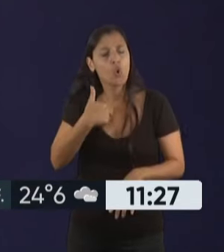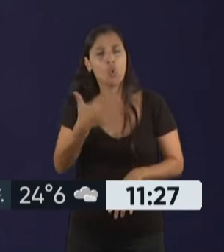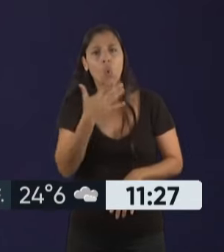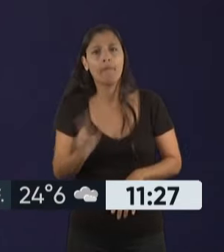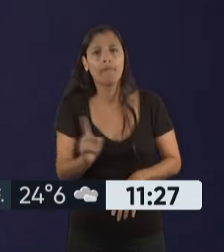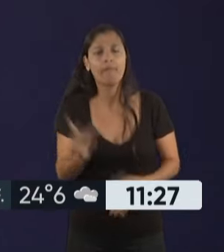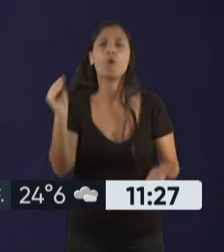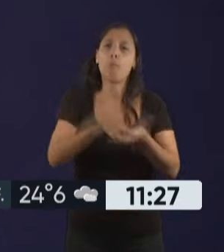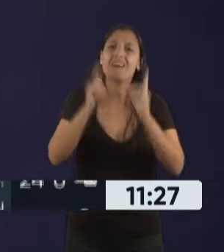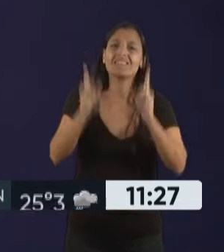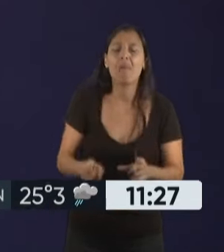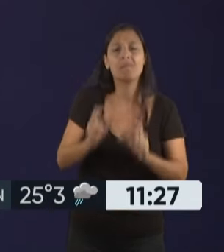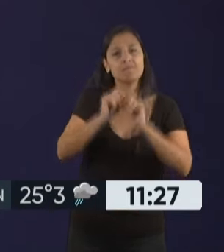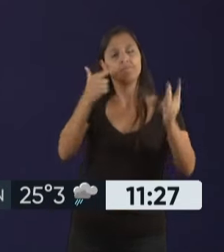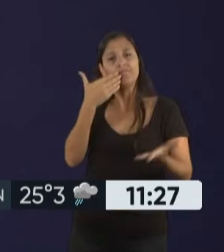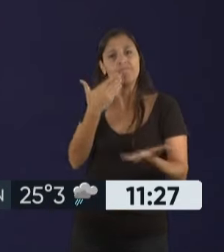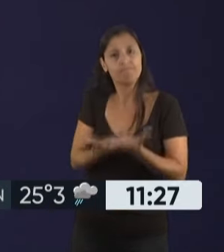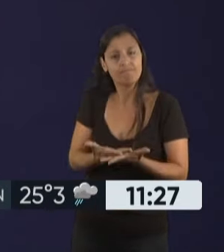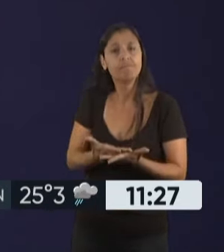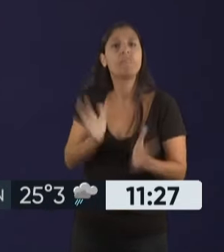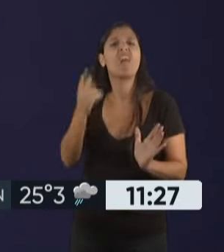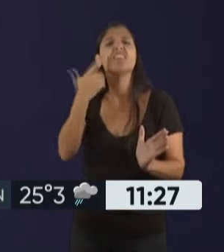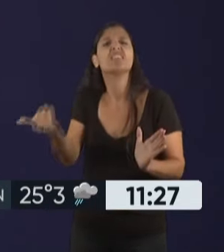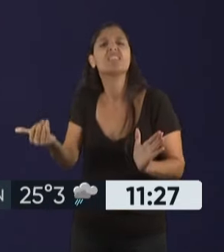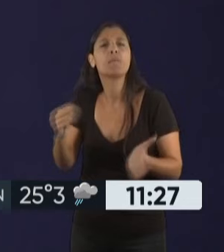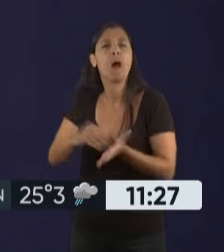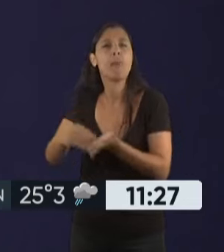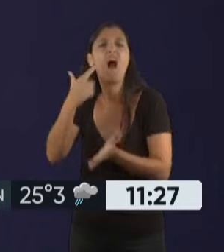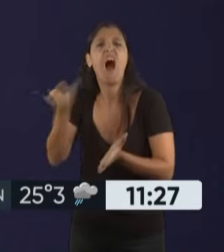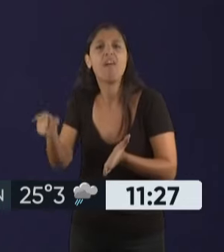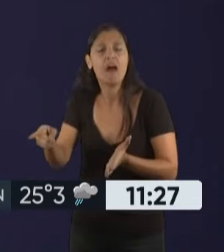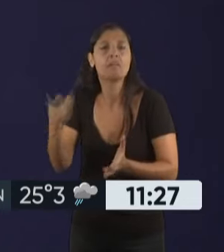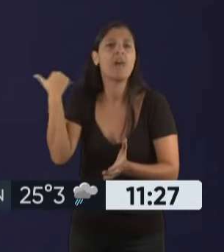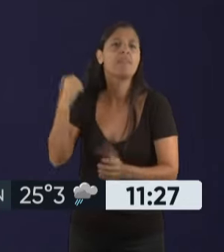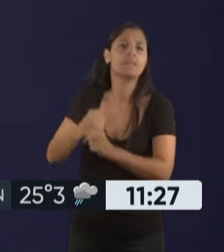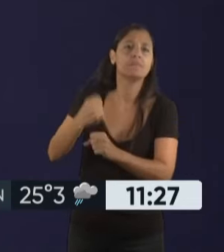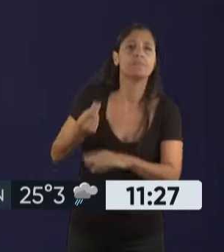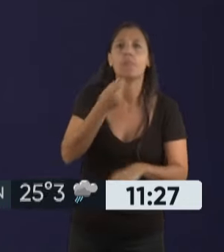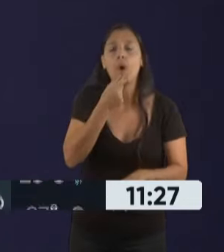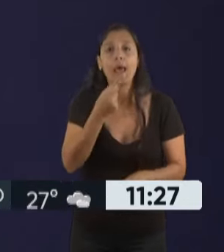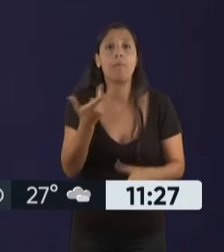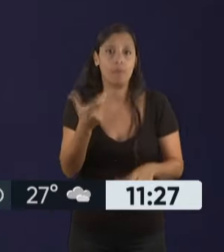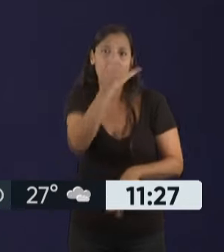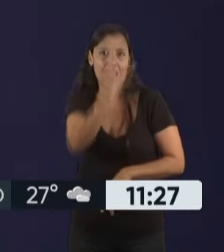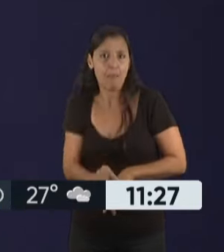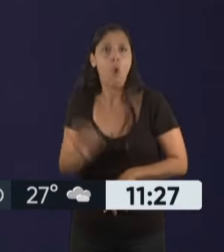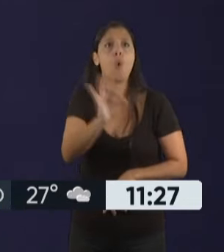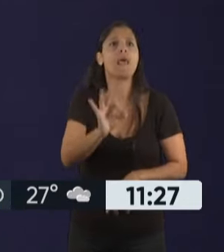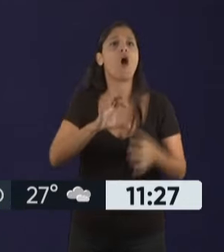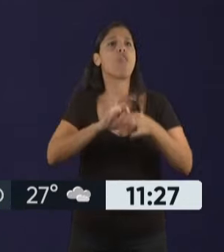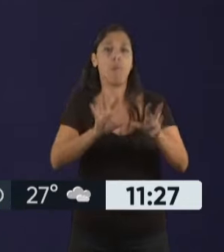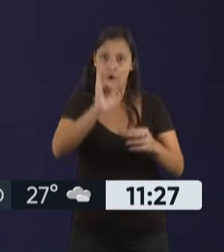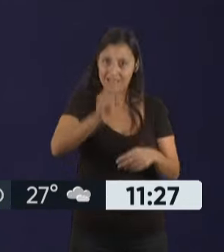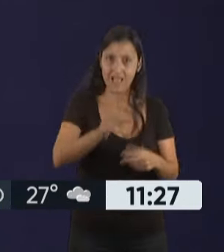como cuando indagas un poco porque no se encargaron también como hubiese sido republicano y democrático